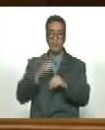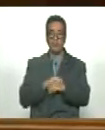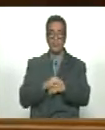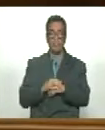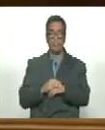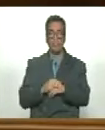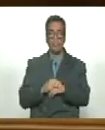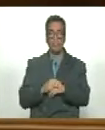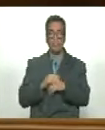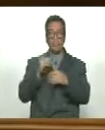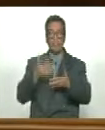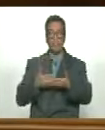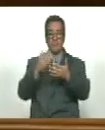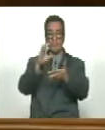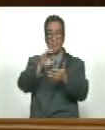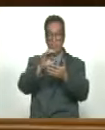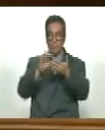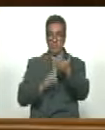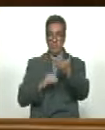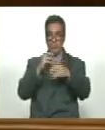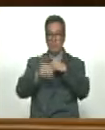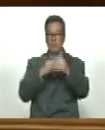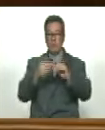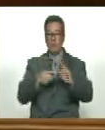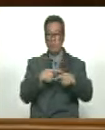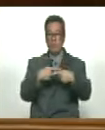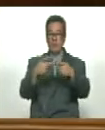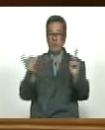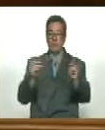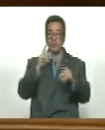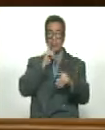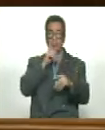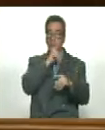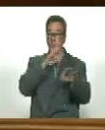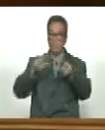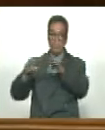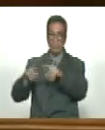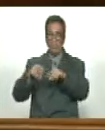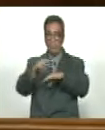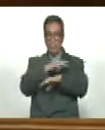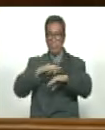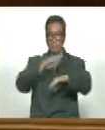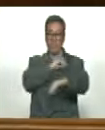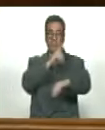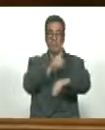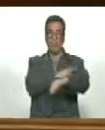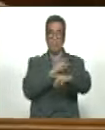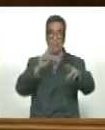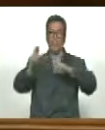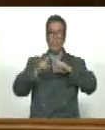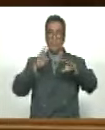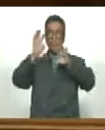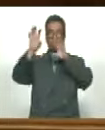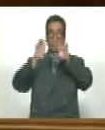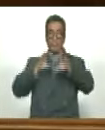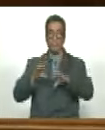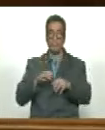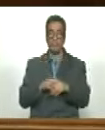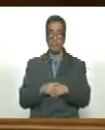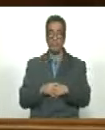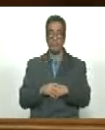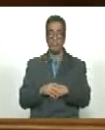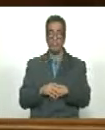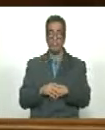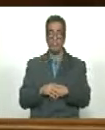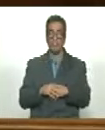Venezuela. Se remite a la Gaceta Oficial a los fines de su publicación y se notifica por secretaría al Ministerio del Poder Popular para Relaciones